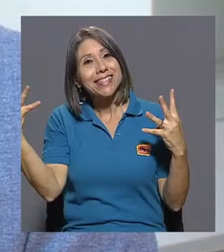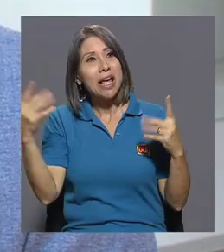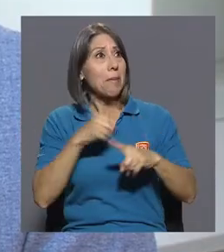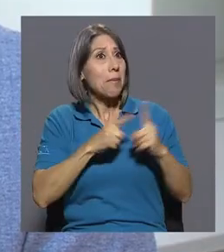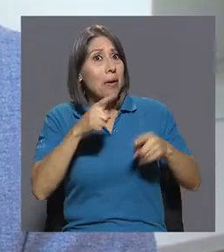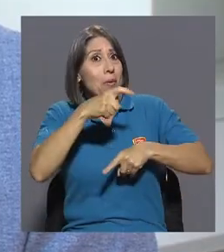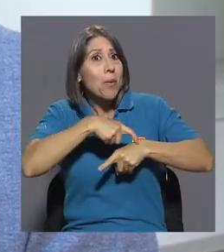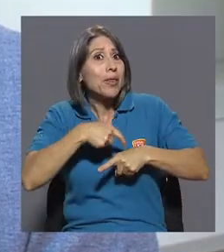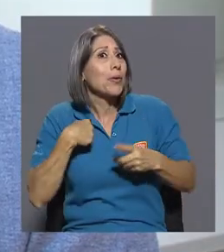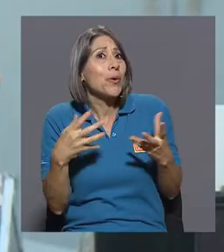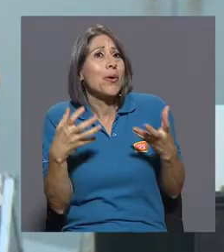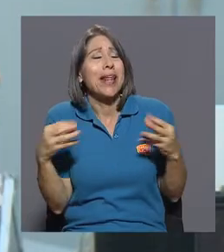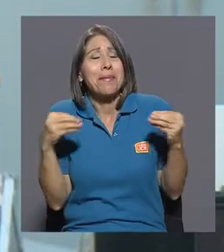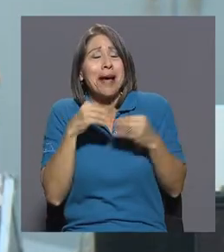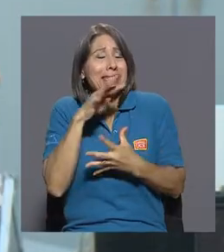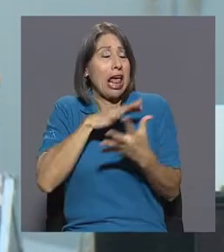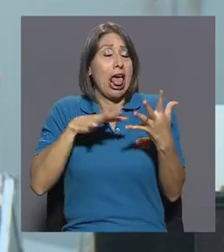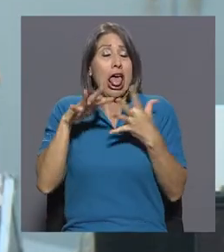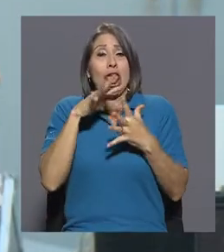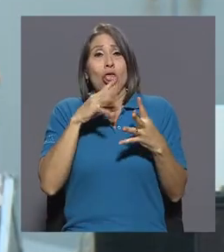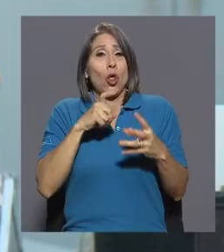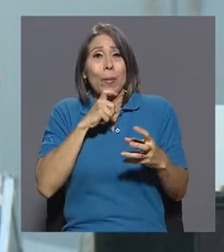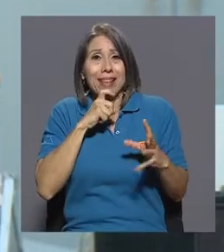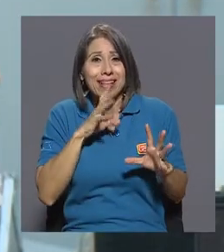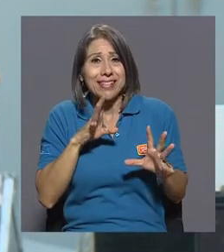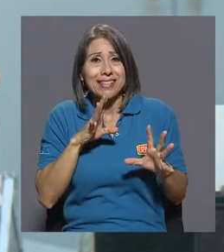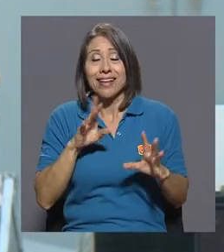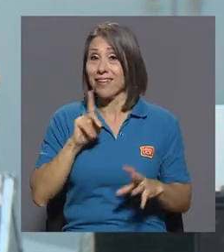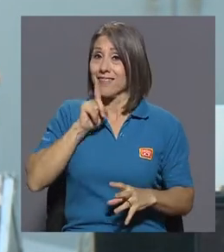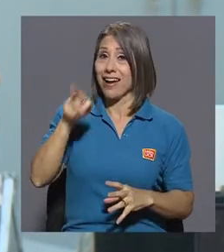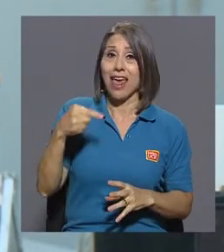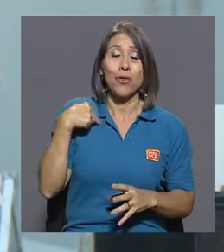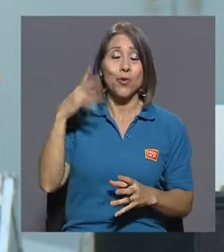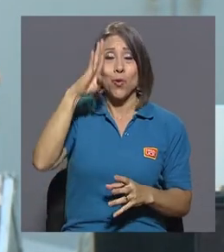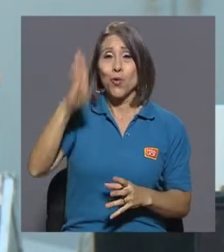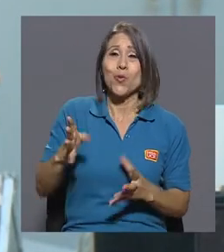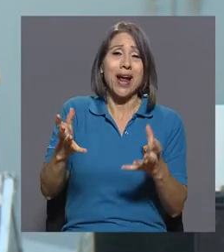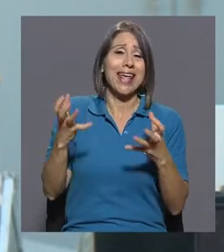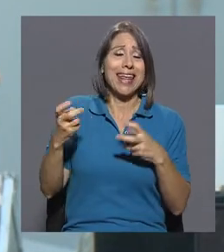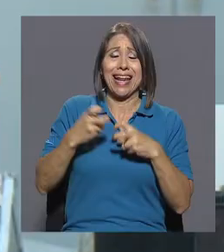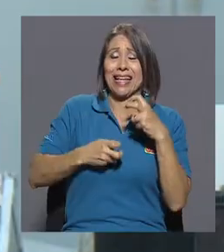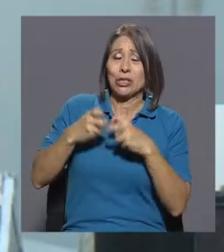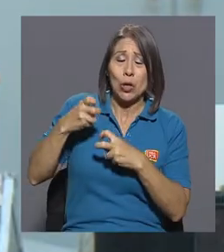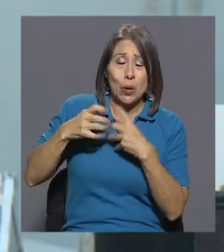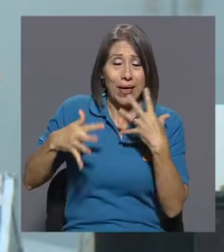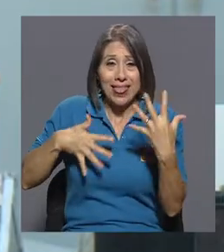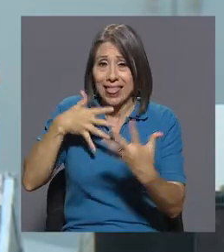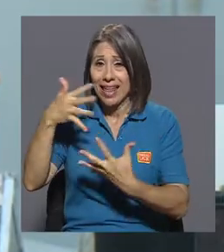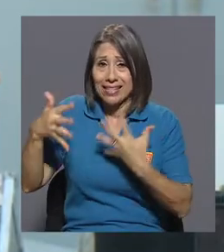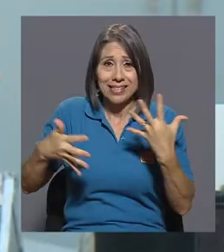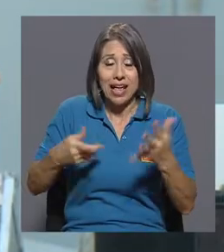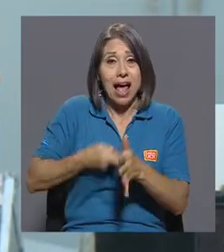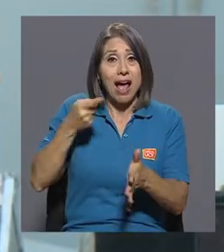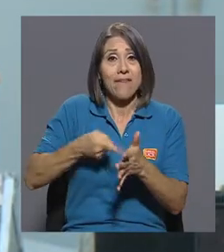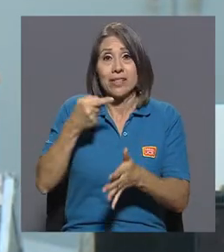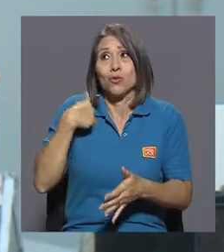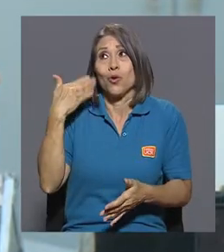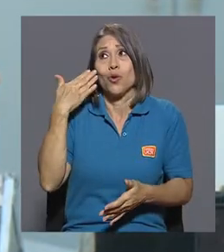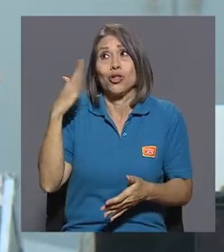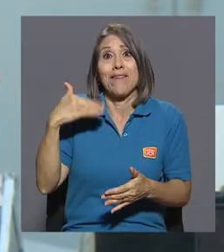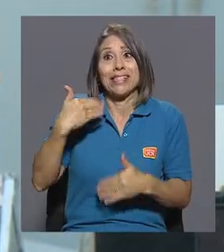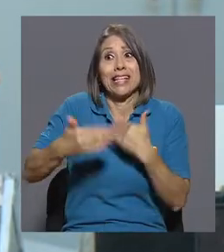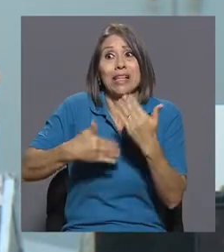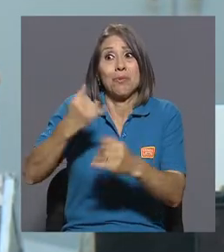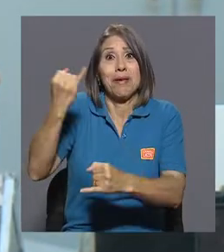tormentas. En realidad nunca quiere las tormentas, ¿verdad? Porque a veces uno no sabe si la tormenta va a terminar, o por lo